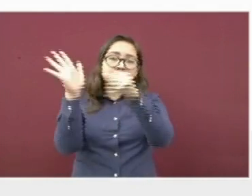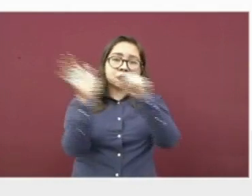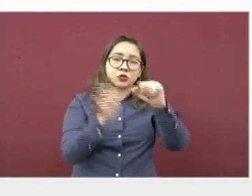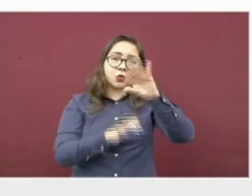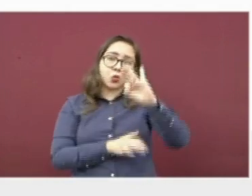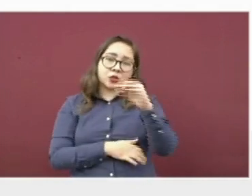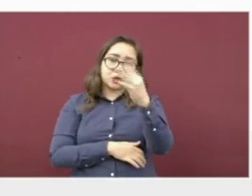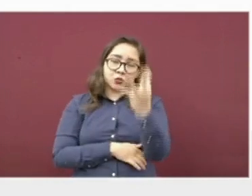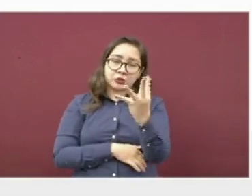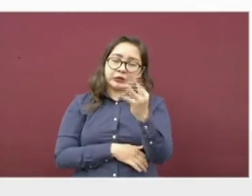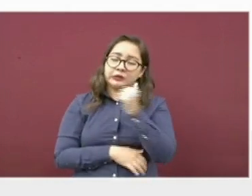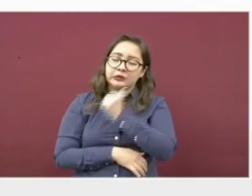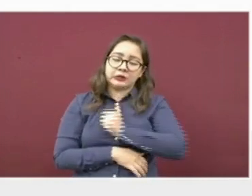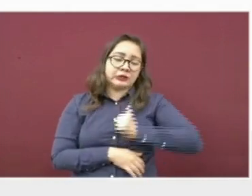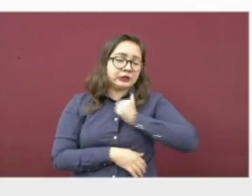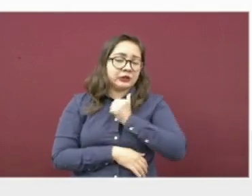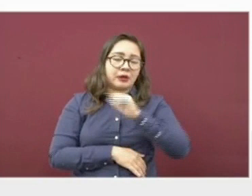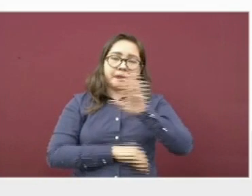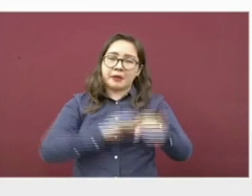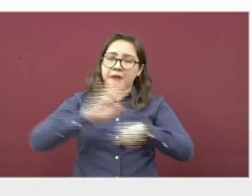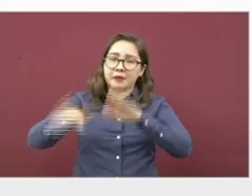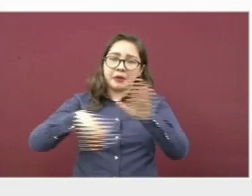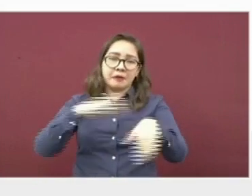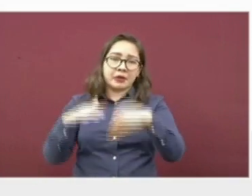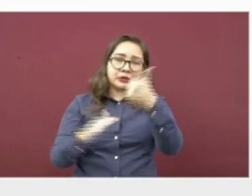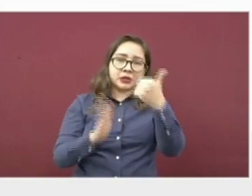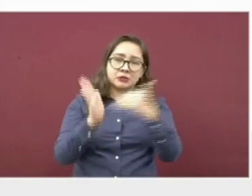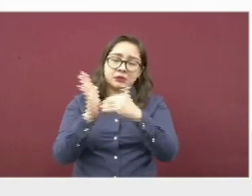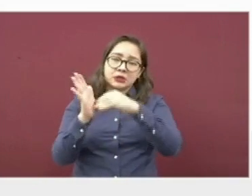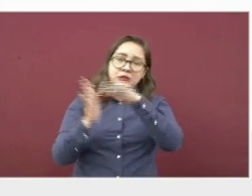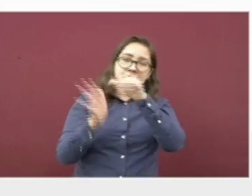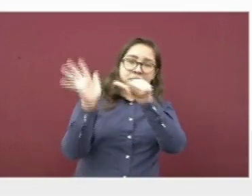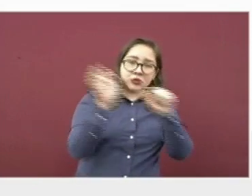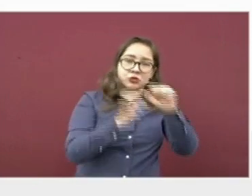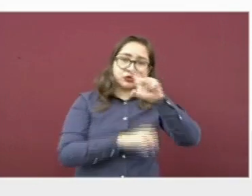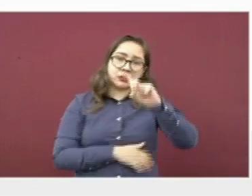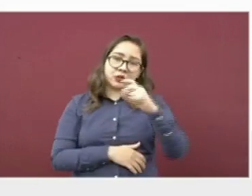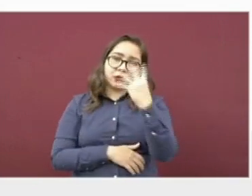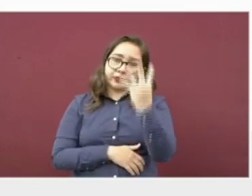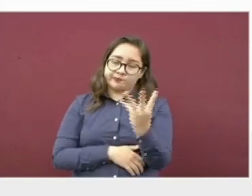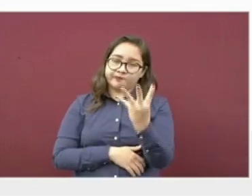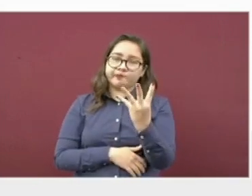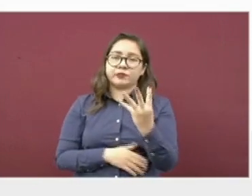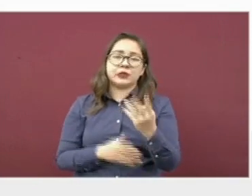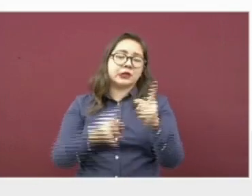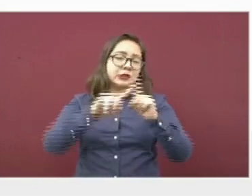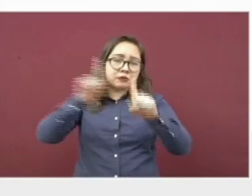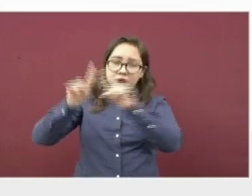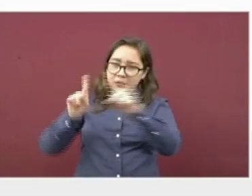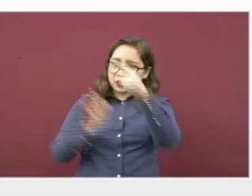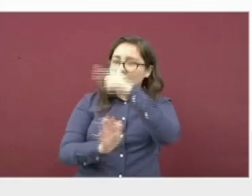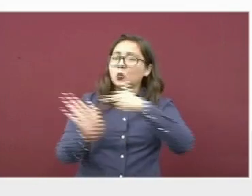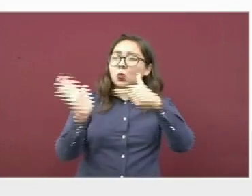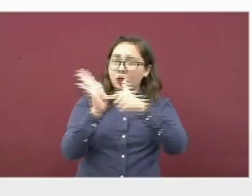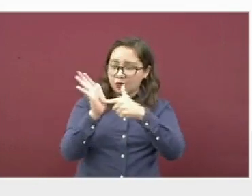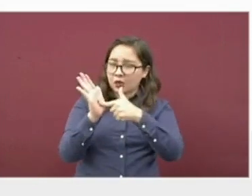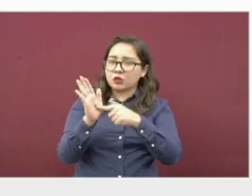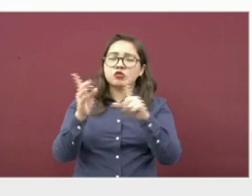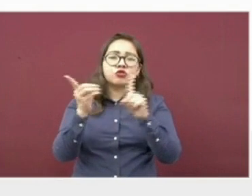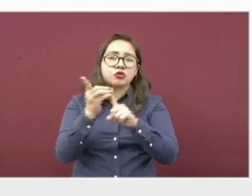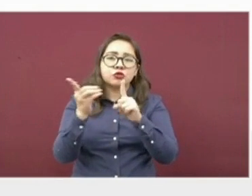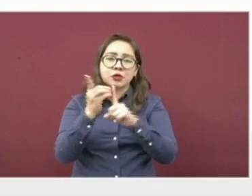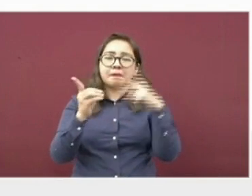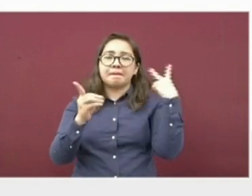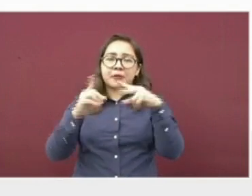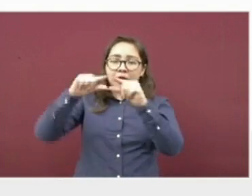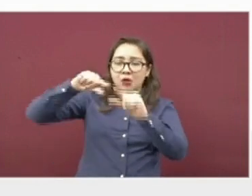11,644. Y lamentablemente 6,334 pacientes han fallecido en diferentes municipios de norte a sur de